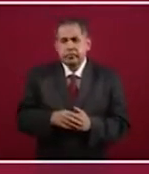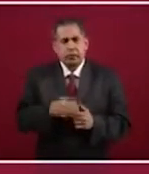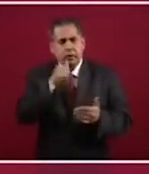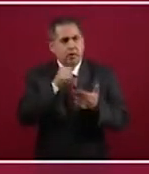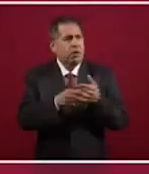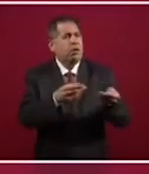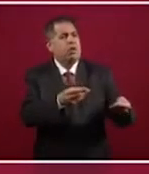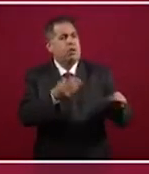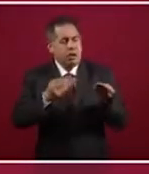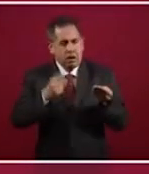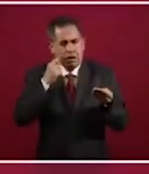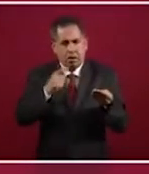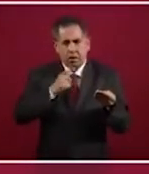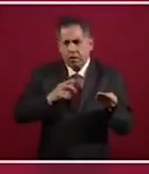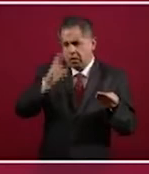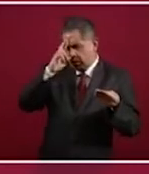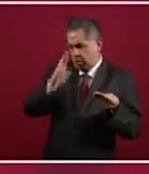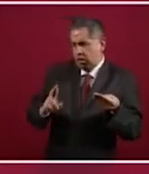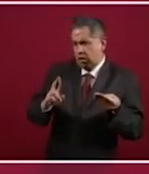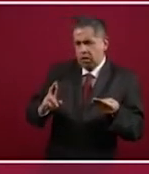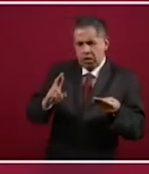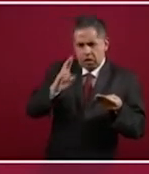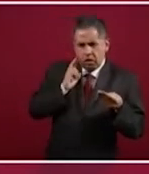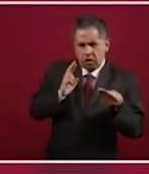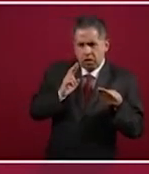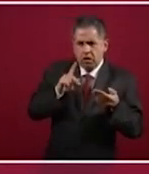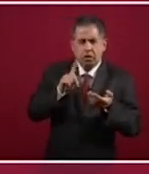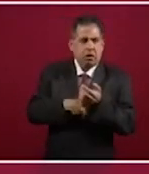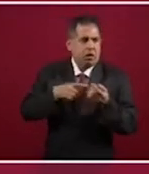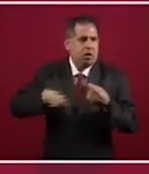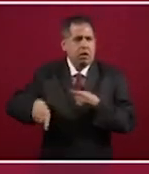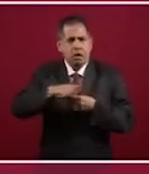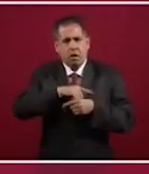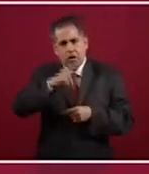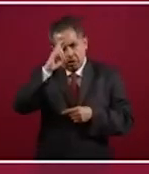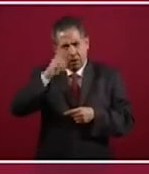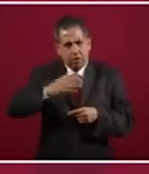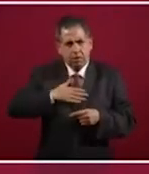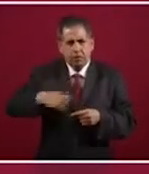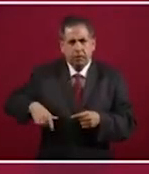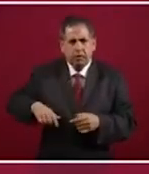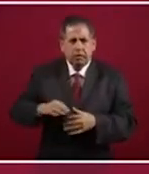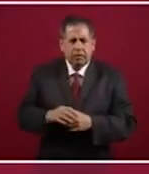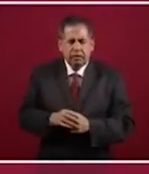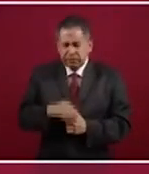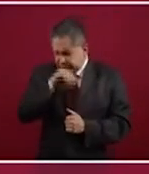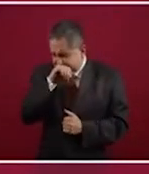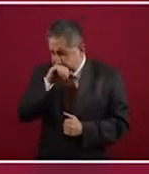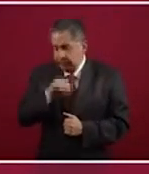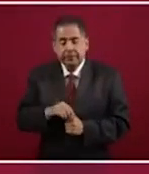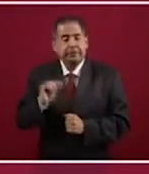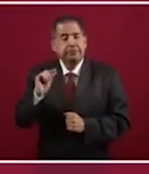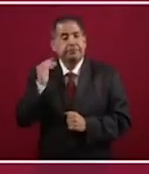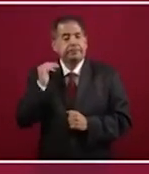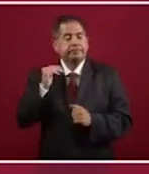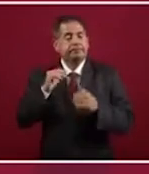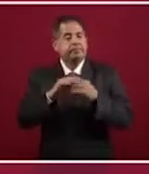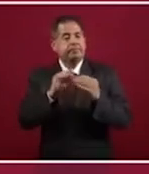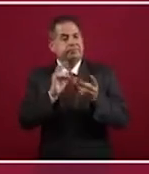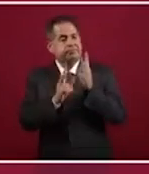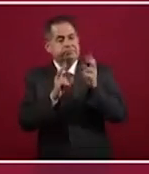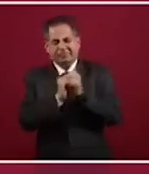manifestación de respeto hacia nuestro gobierno. Acabo de hablar hace relativamente